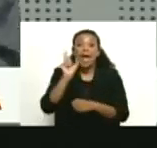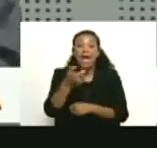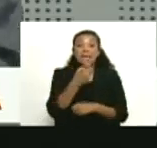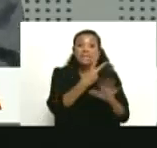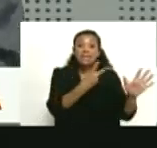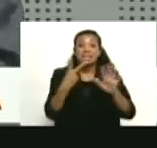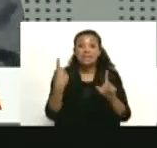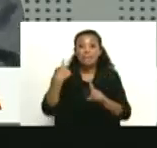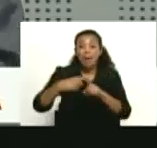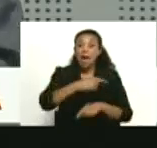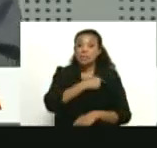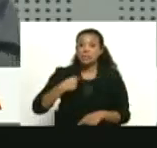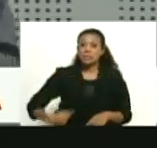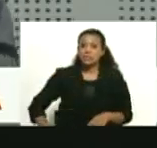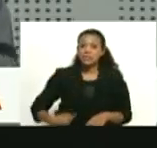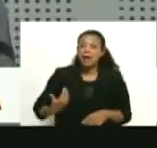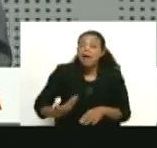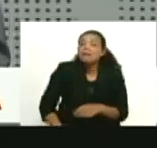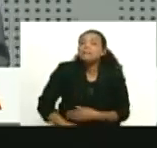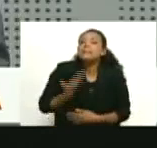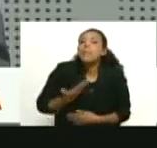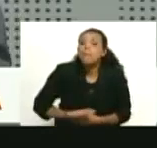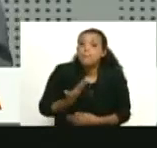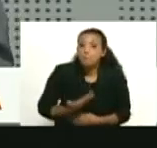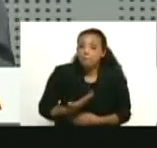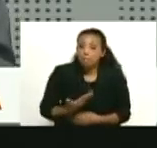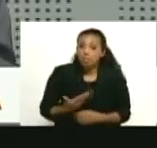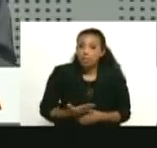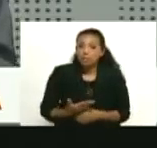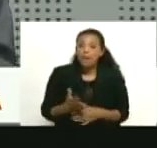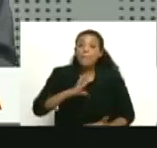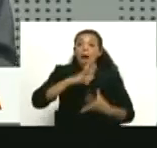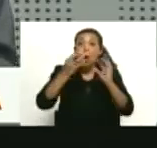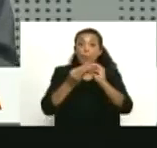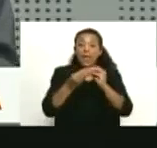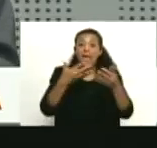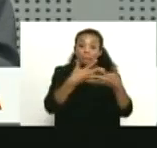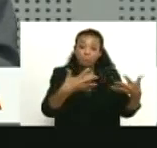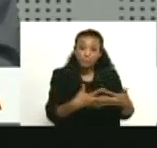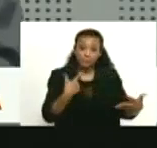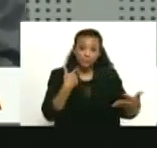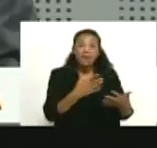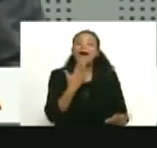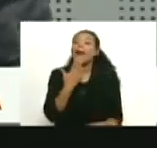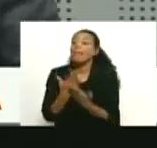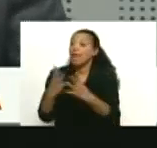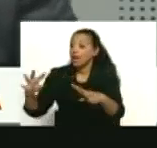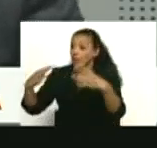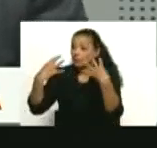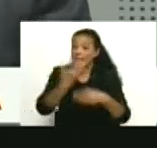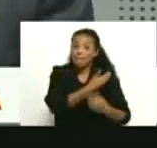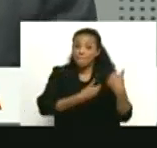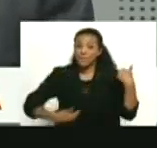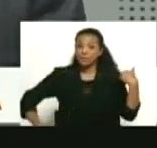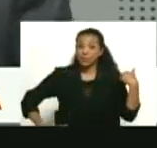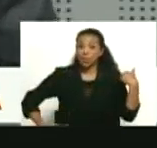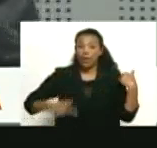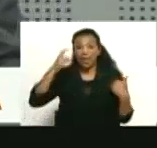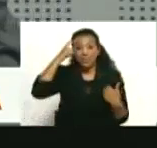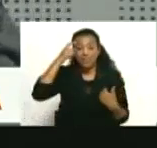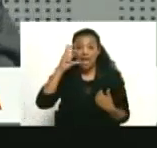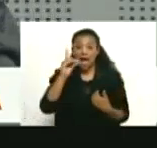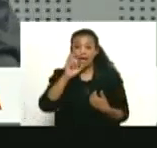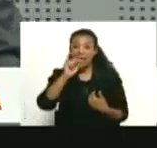G77 y China es fundamental. Para concluir, una vez más, agradezco al presidente Miguel Díaz-Canel